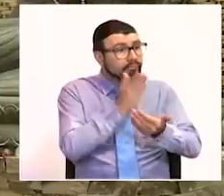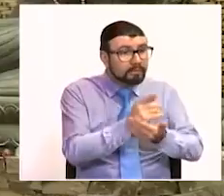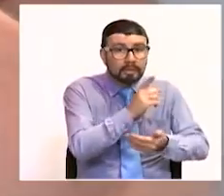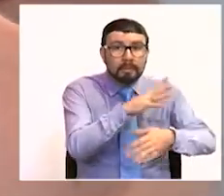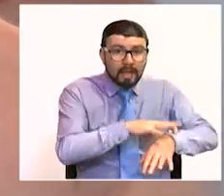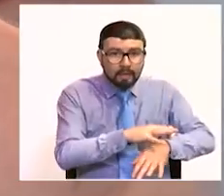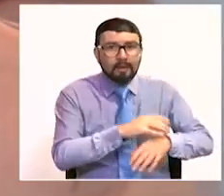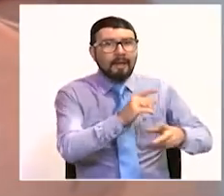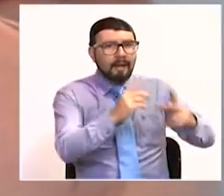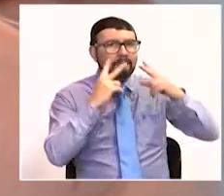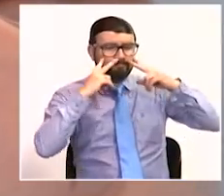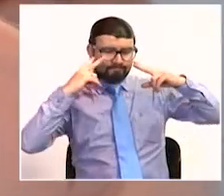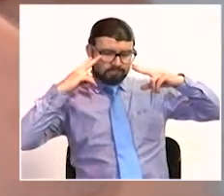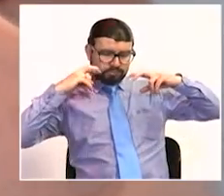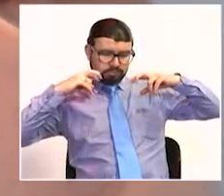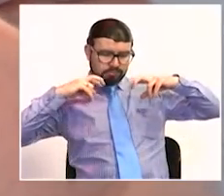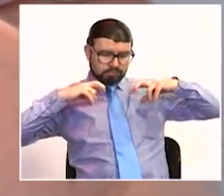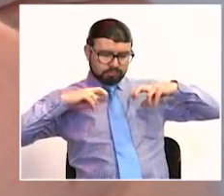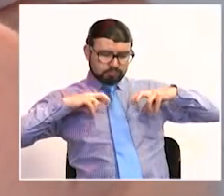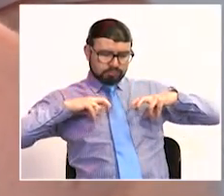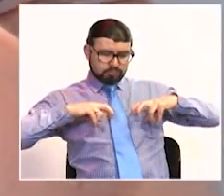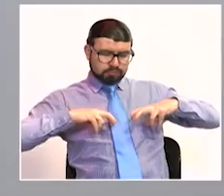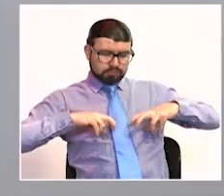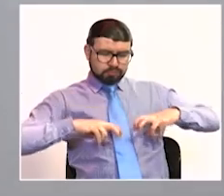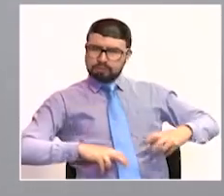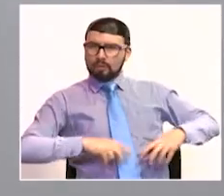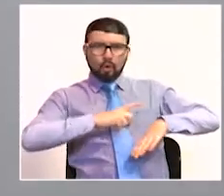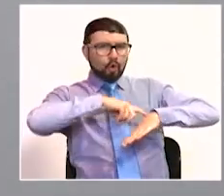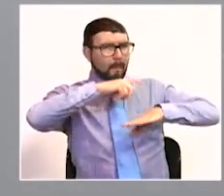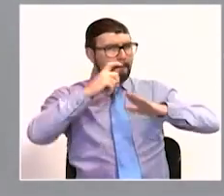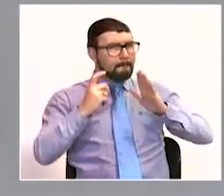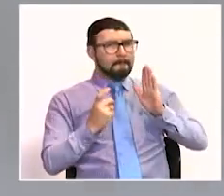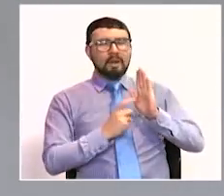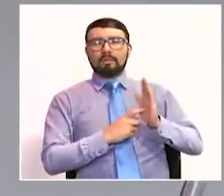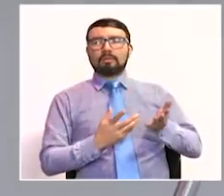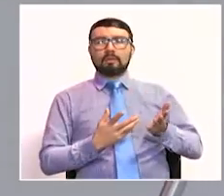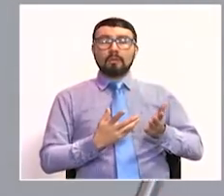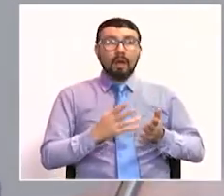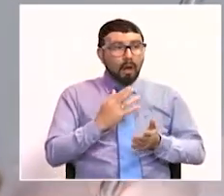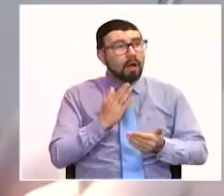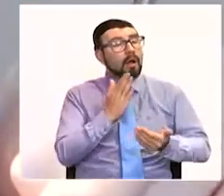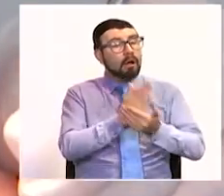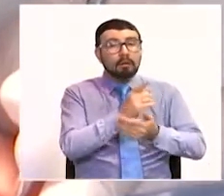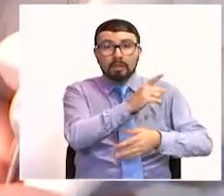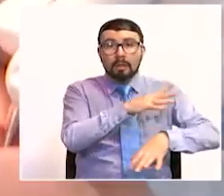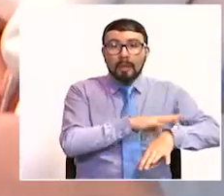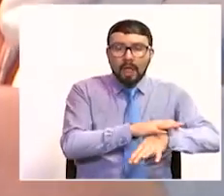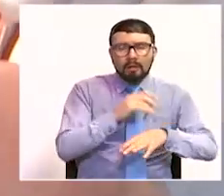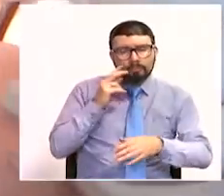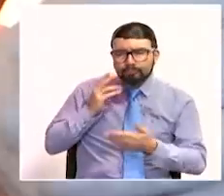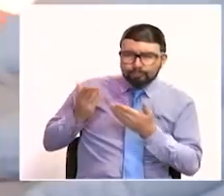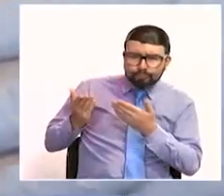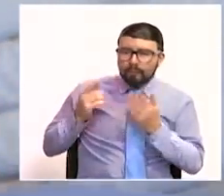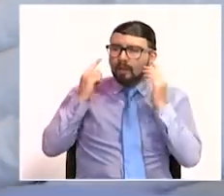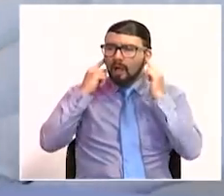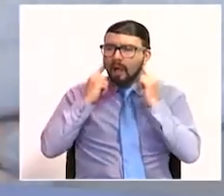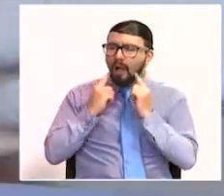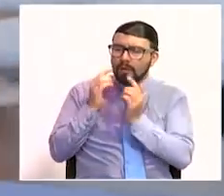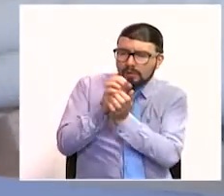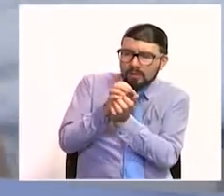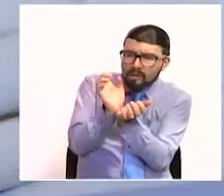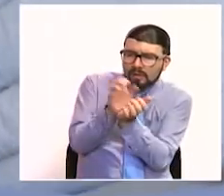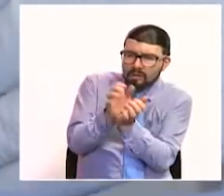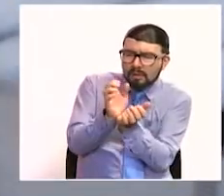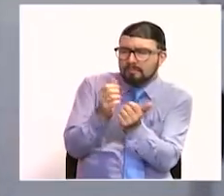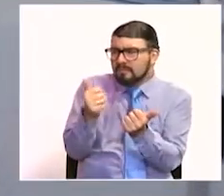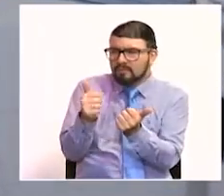de la Salud, hacemos ese diagnóstico donde miramos la postura de la mandíbula, la relación de los